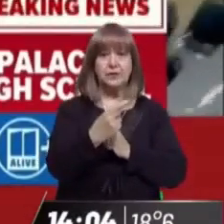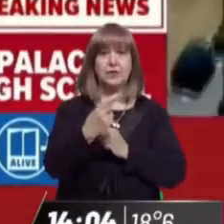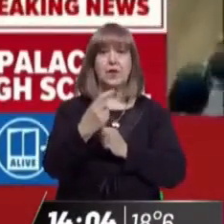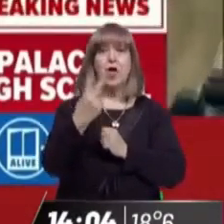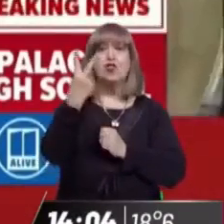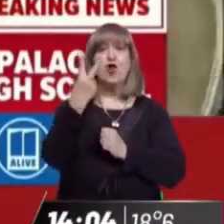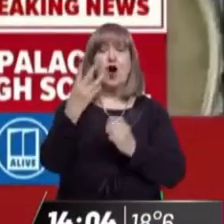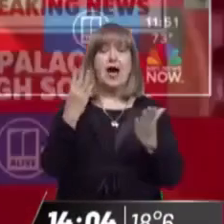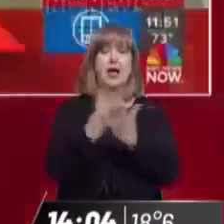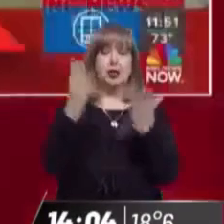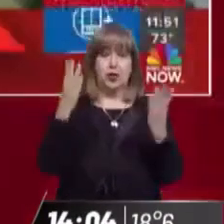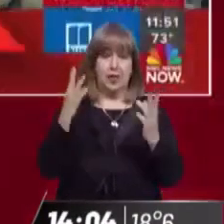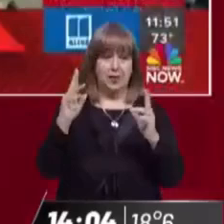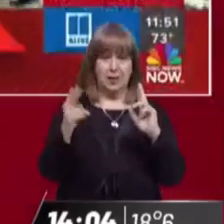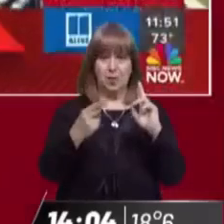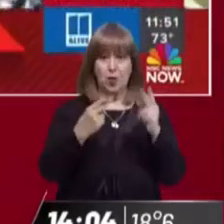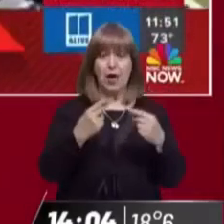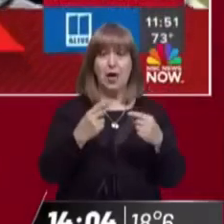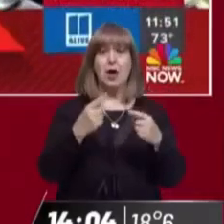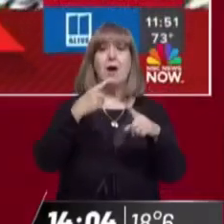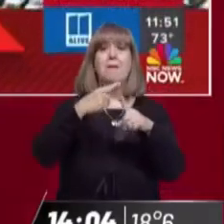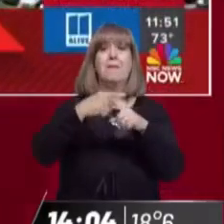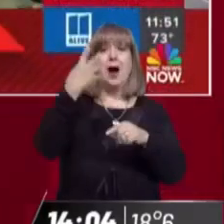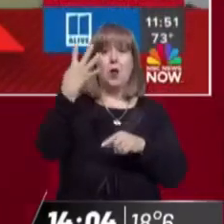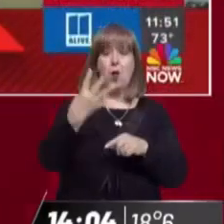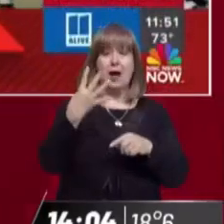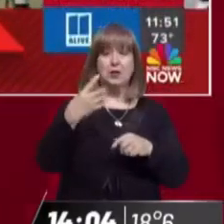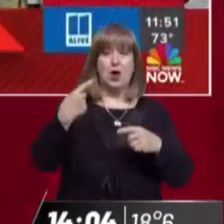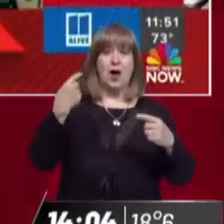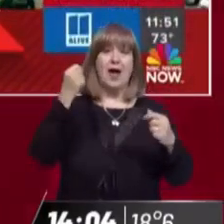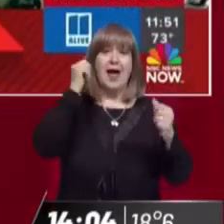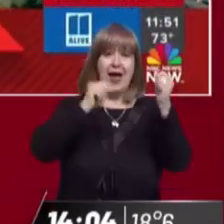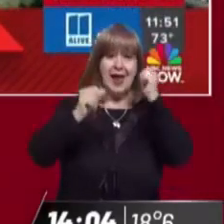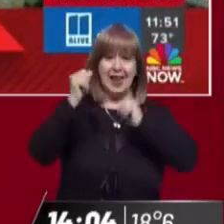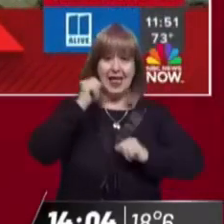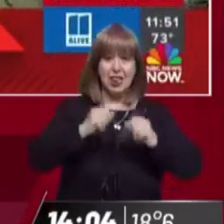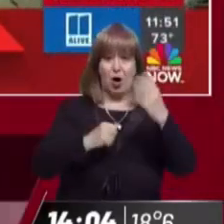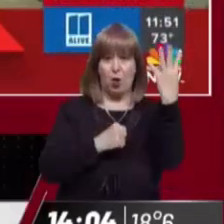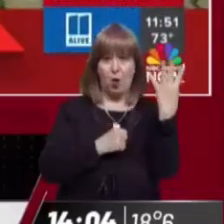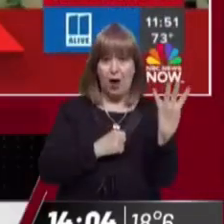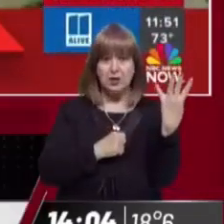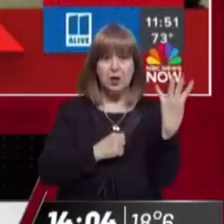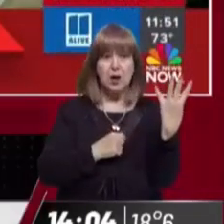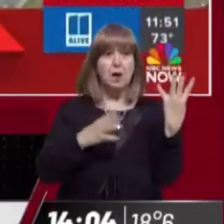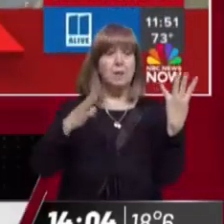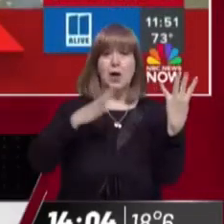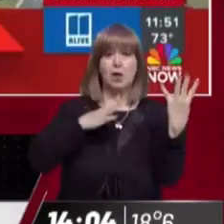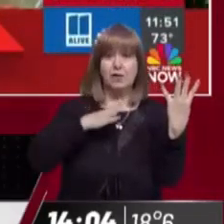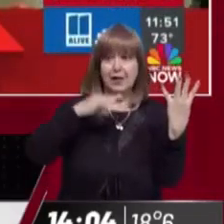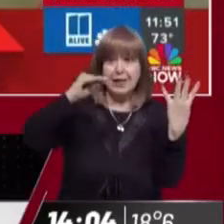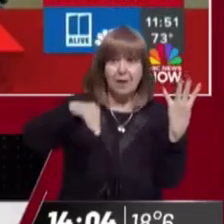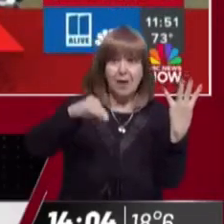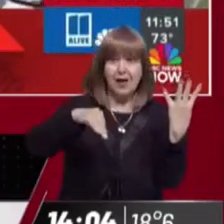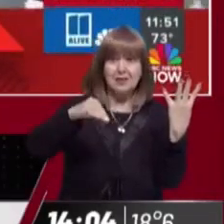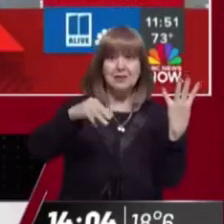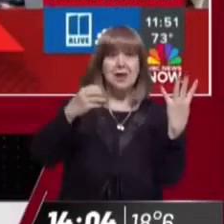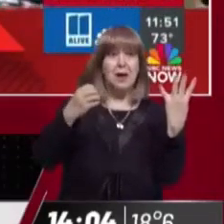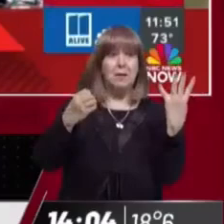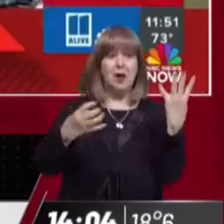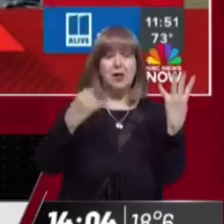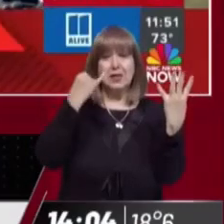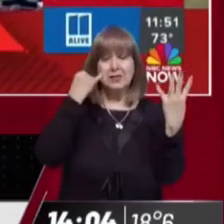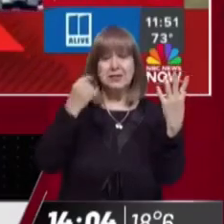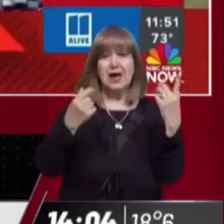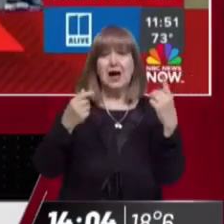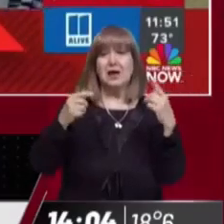dos estudiantes y hay cuatro heridos de gravedad al menos se piensa que hay muchos más porque han